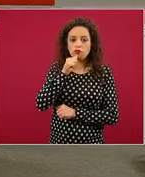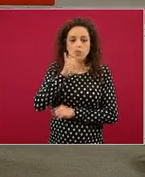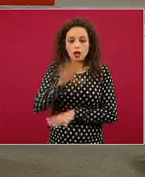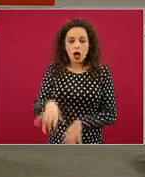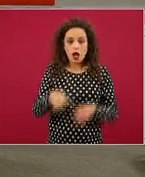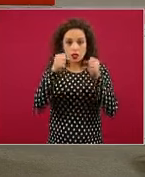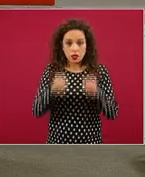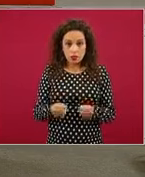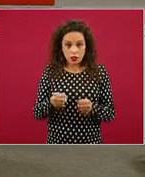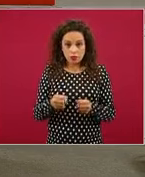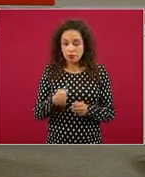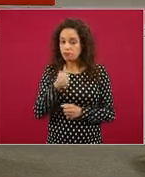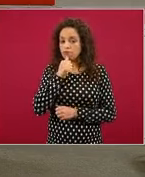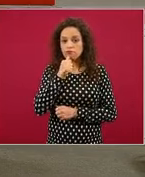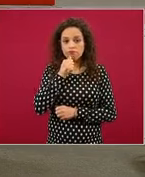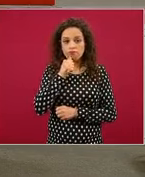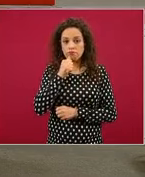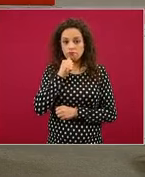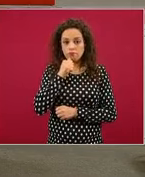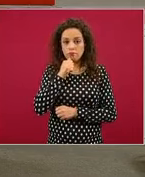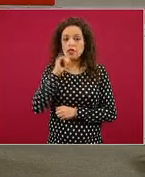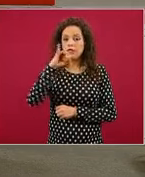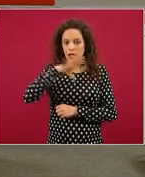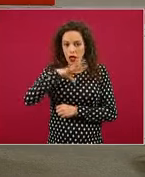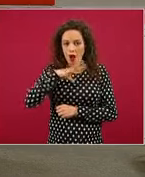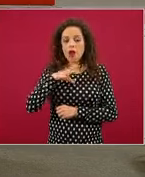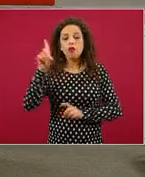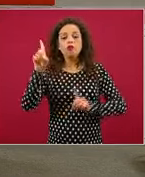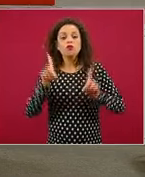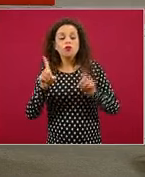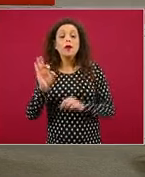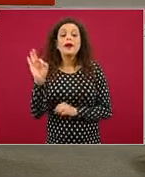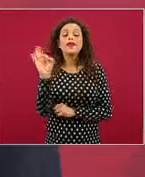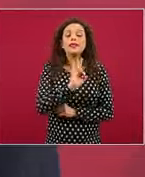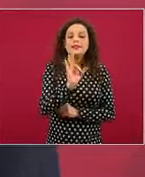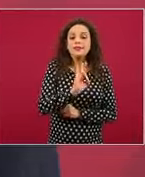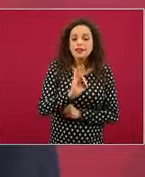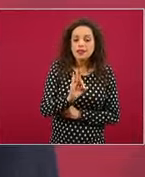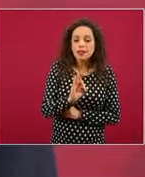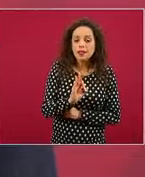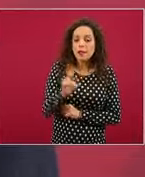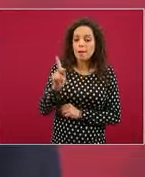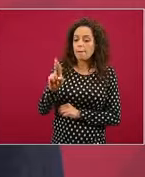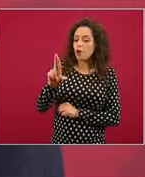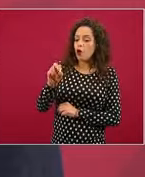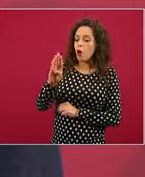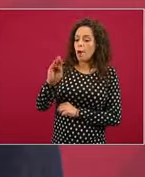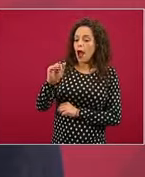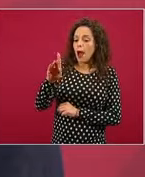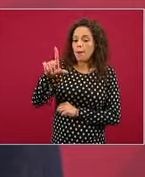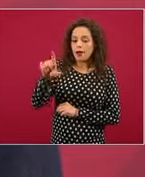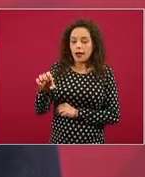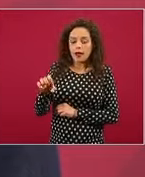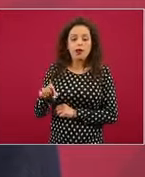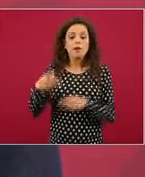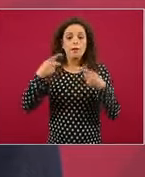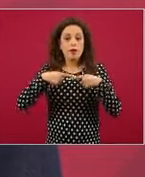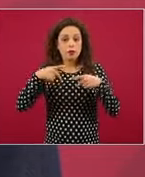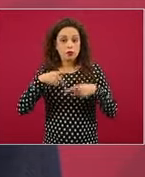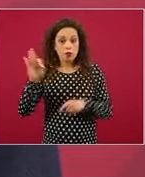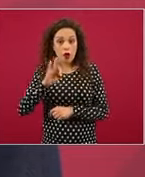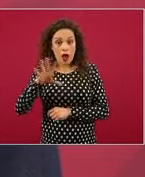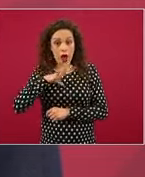confirmado de reinfección. Sí hay casos probables quiere decir aquellas personas que en su momento pueden haber tenido una